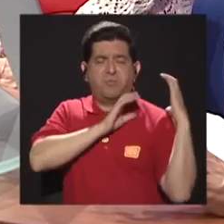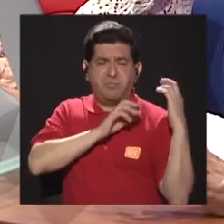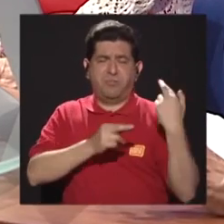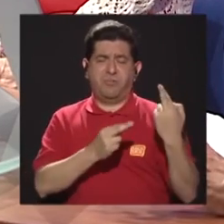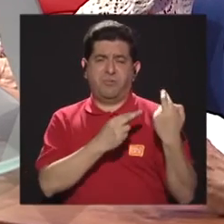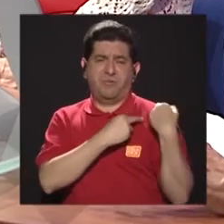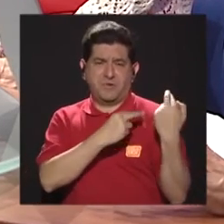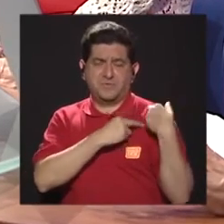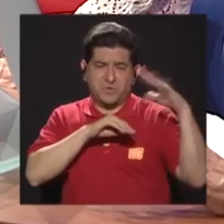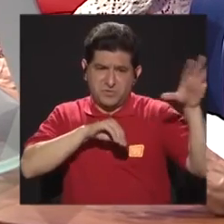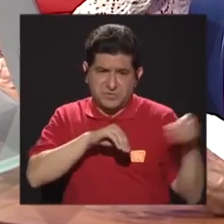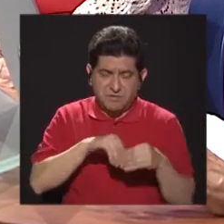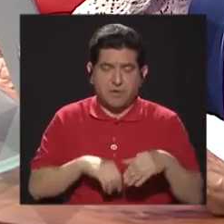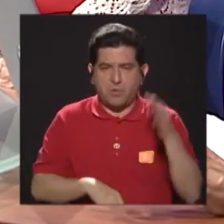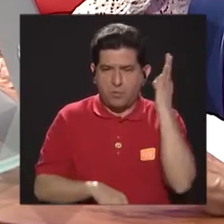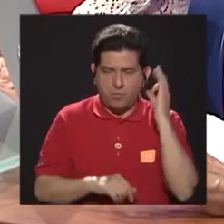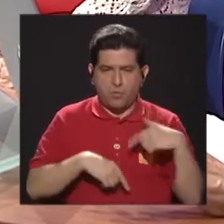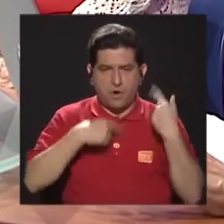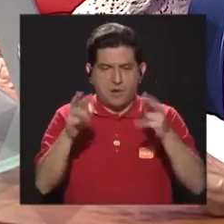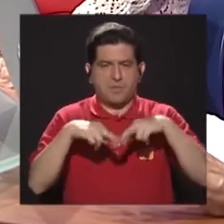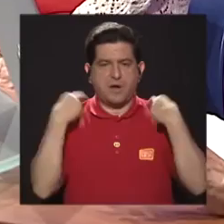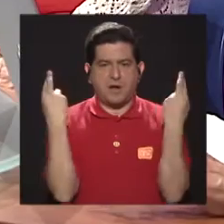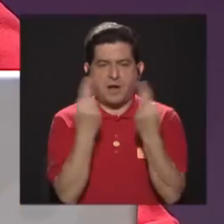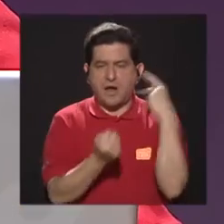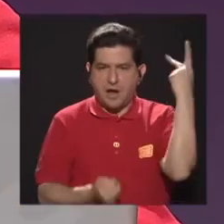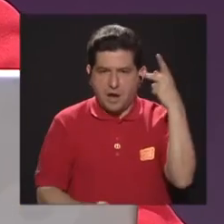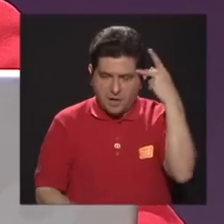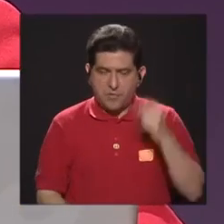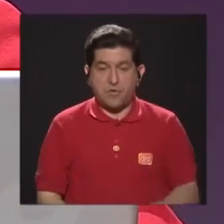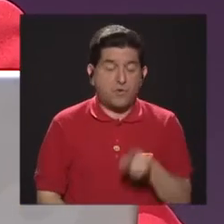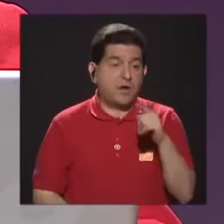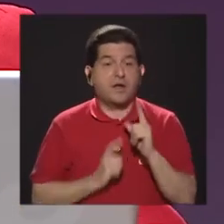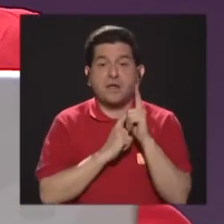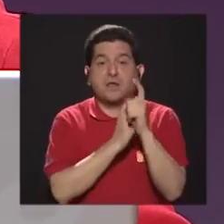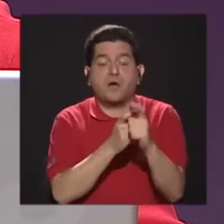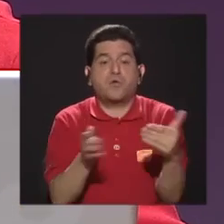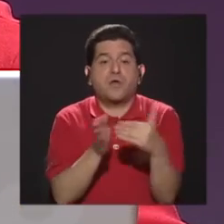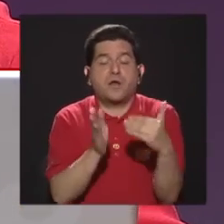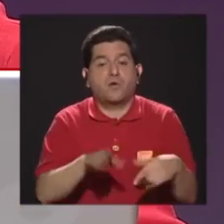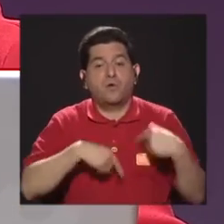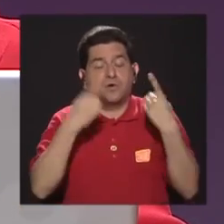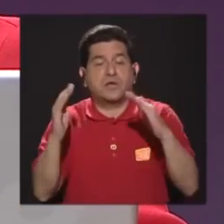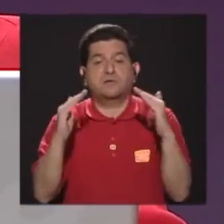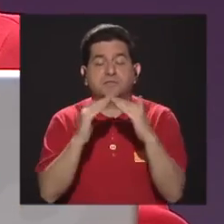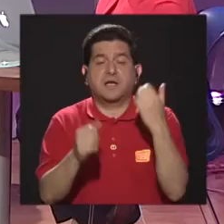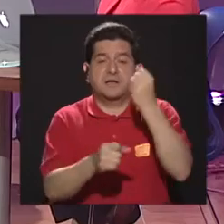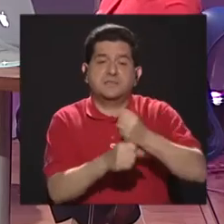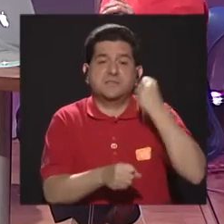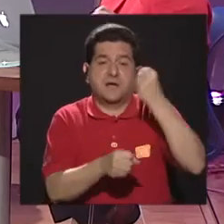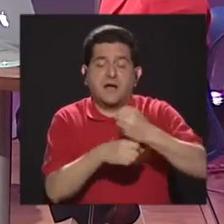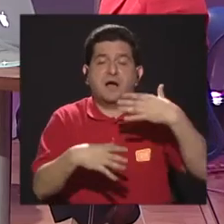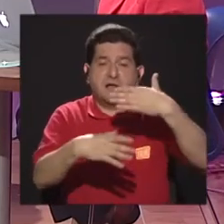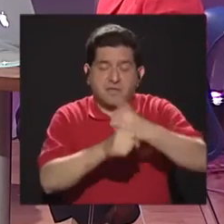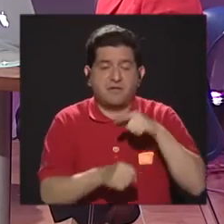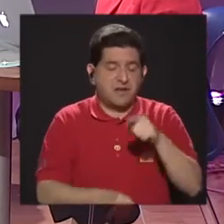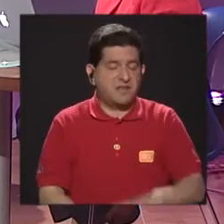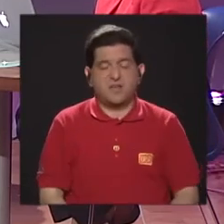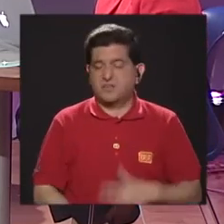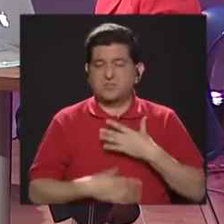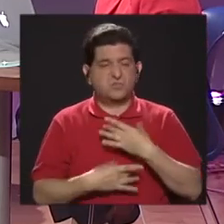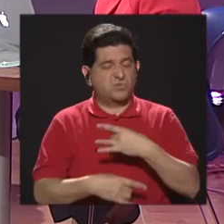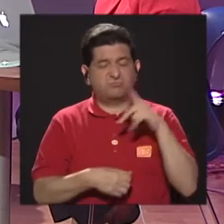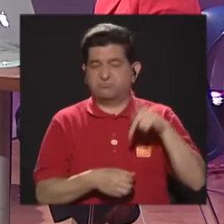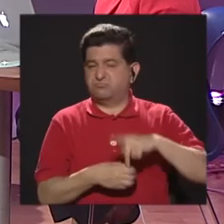responsabilidades extras. Si una mujer va a una reunión política, tiene que salir corriendo para volver a su casa a hacer esas tareas y eso desincentiva